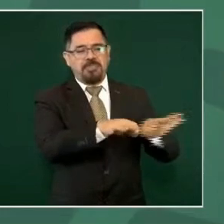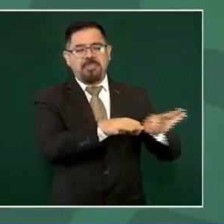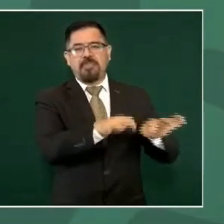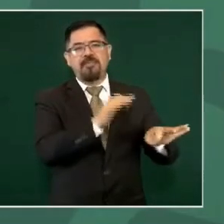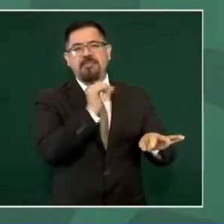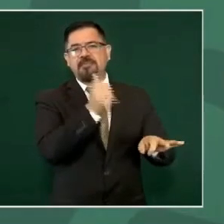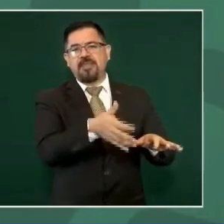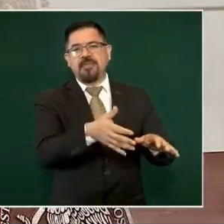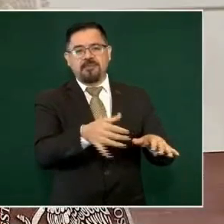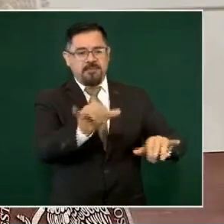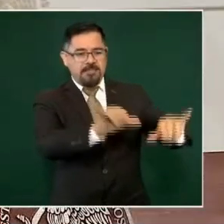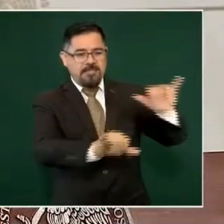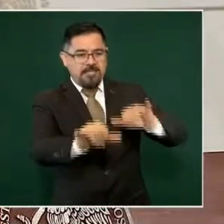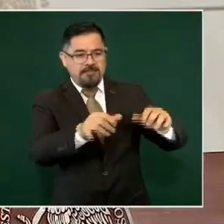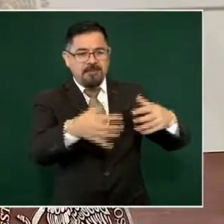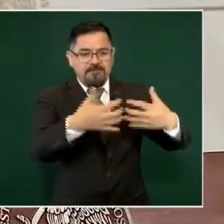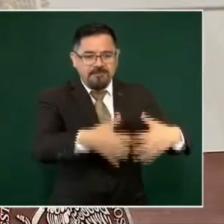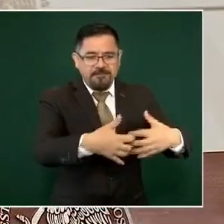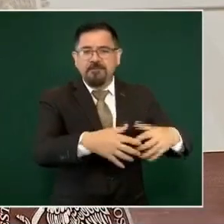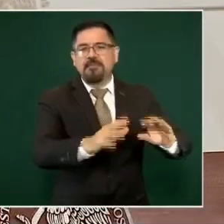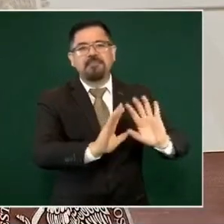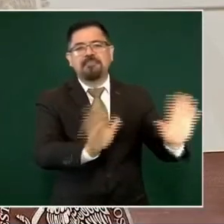también privatizaron